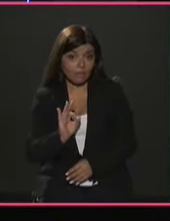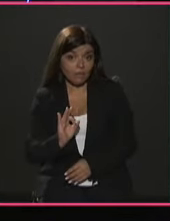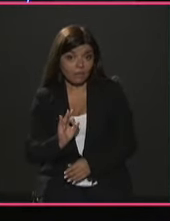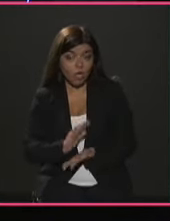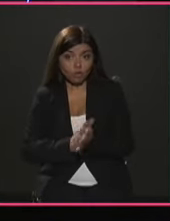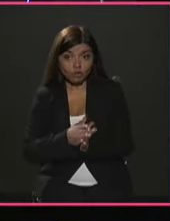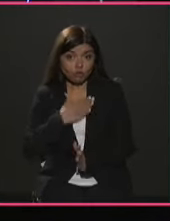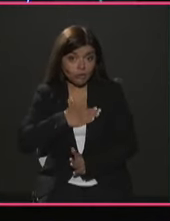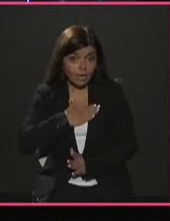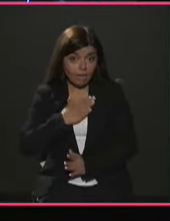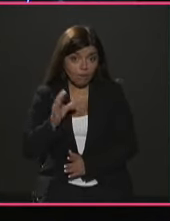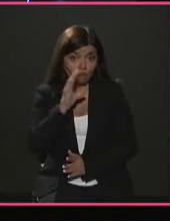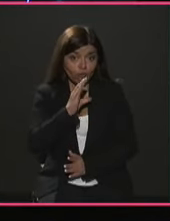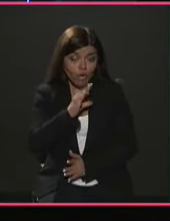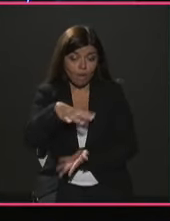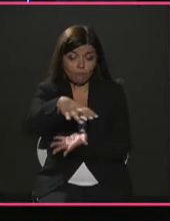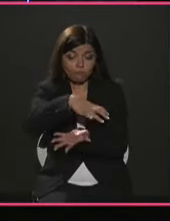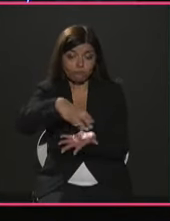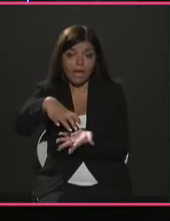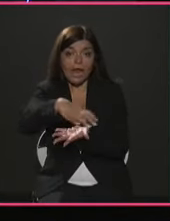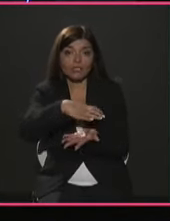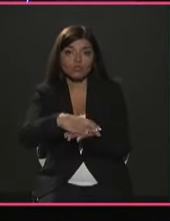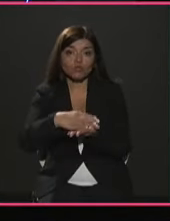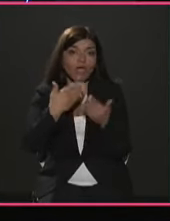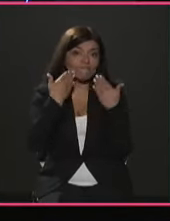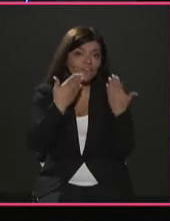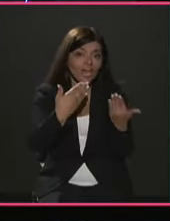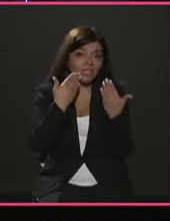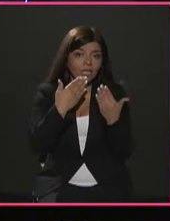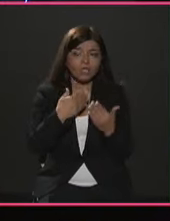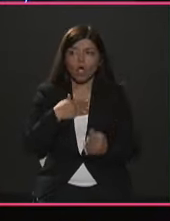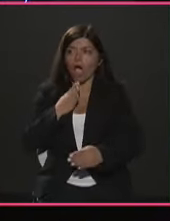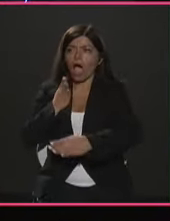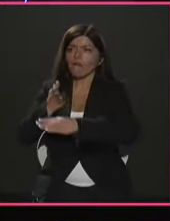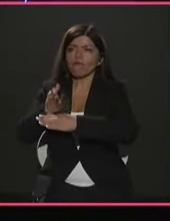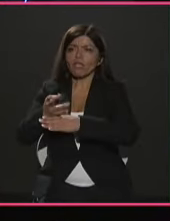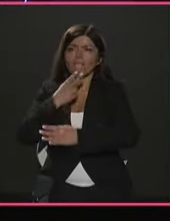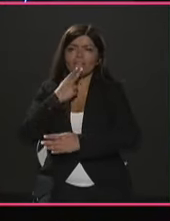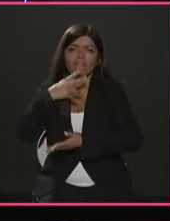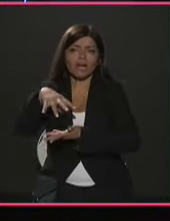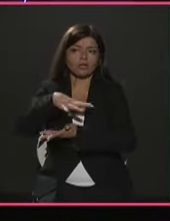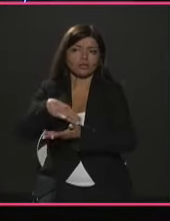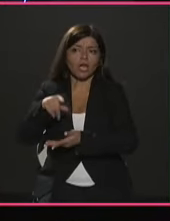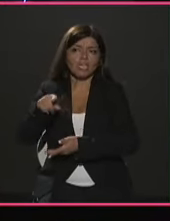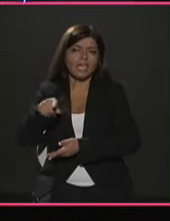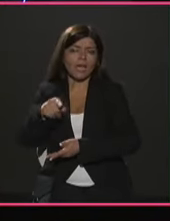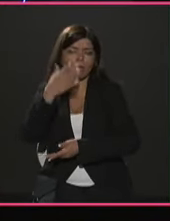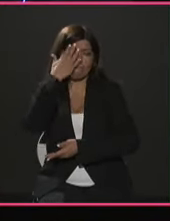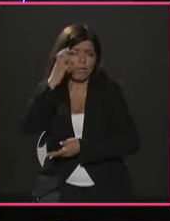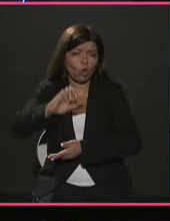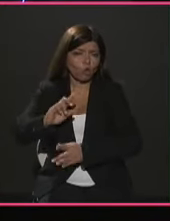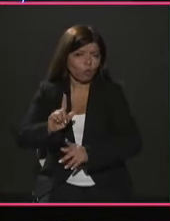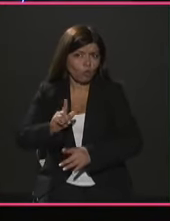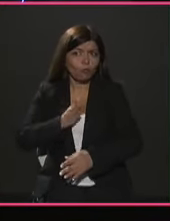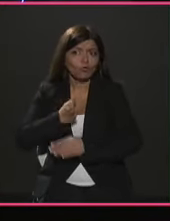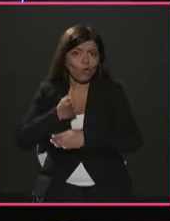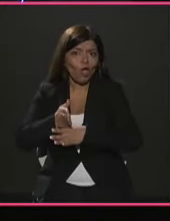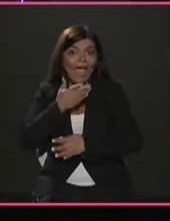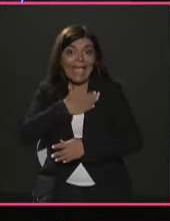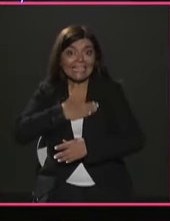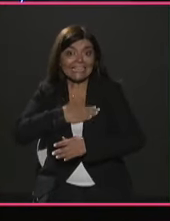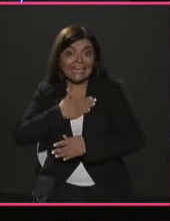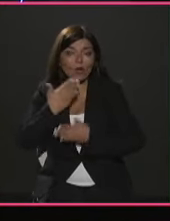buscamos en ella el bienestar nadie se muda A una ciudad porque cree que va a vivir peor por el